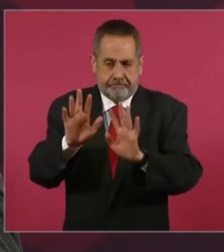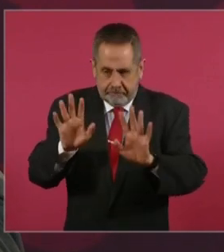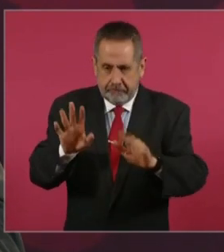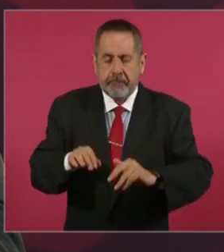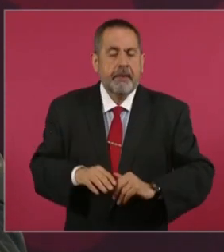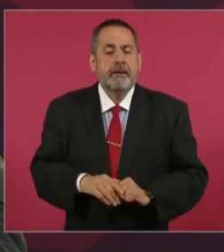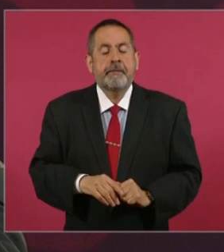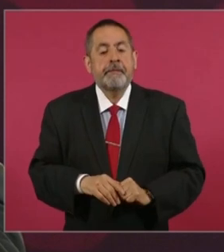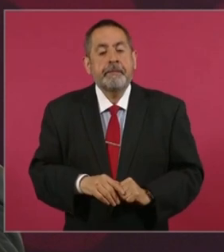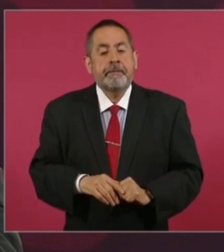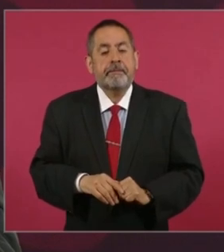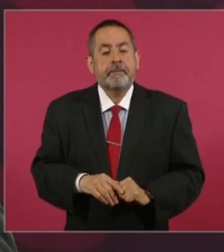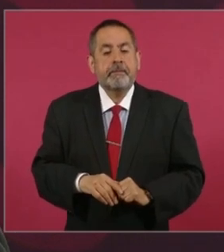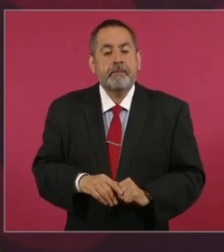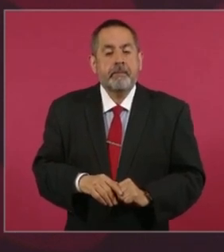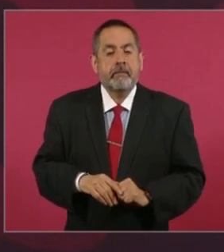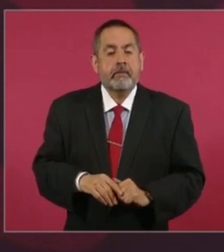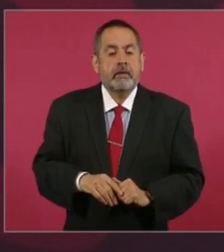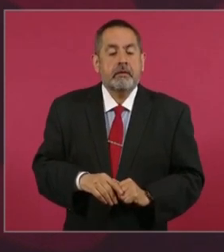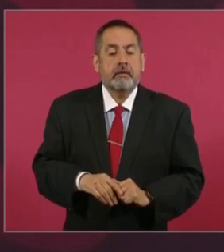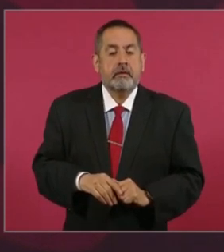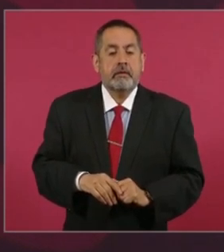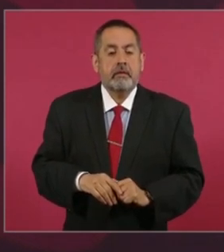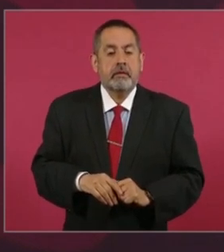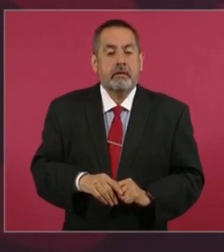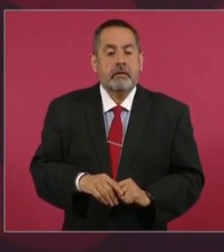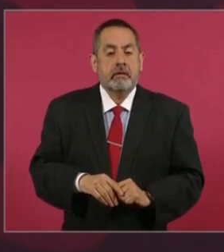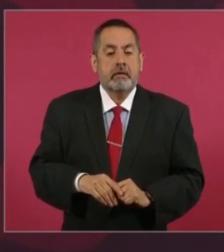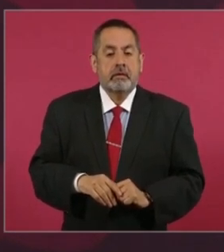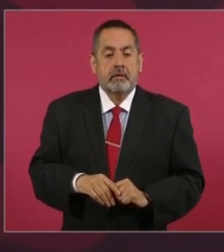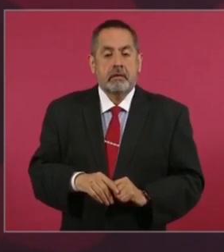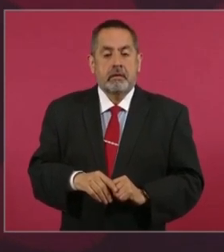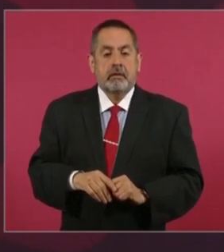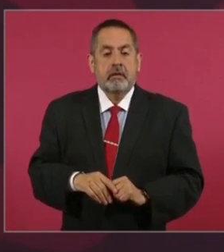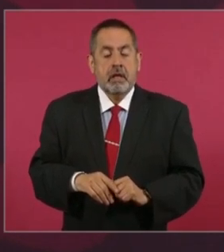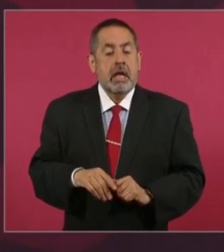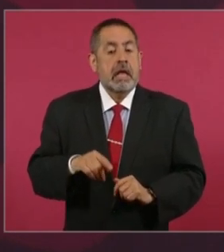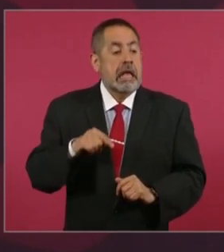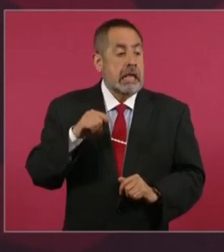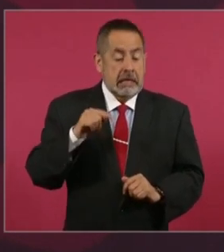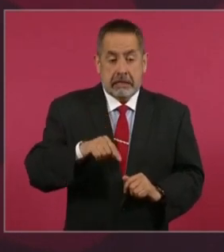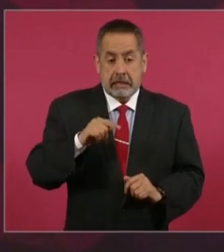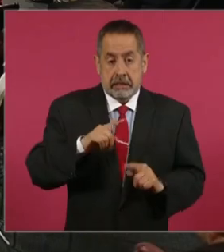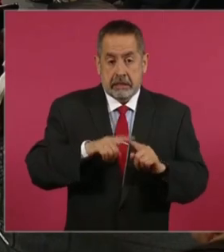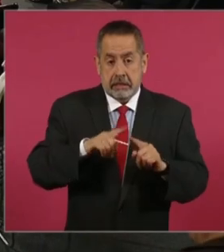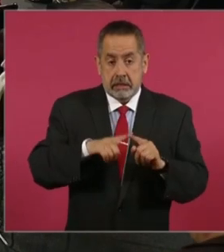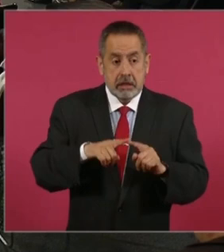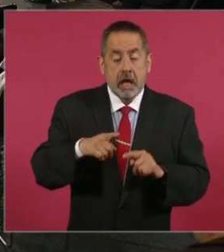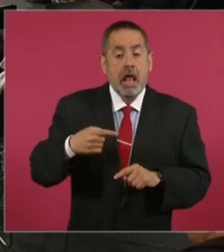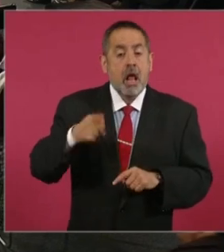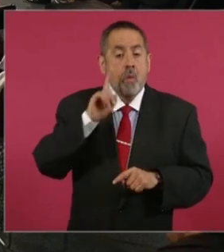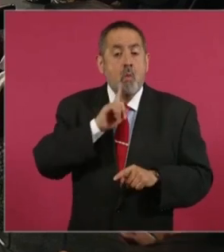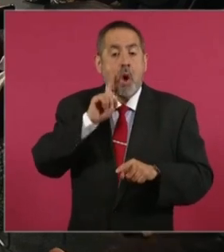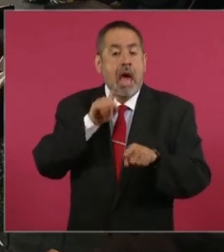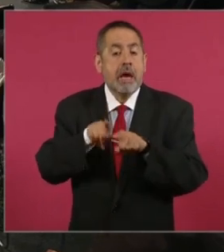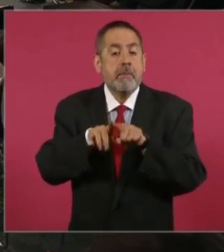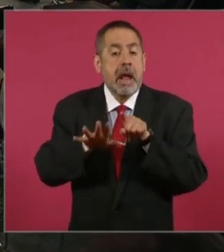la que fue a buscarlo fue la hermana,